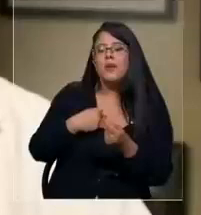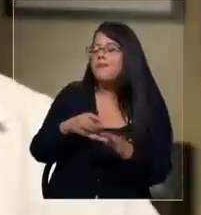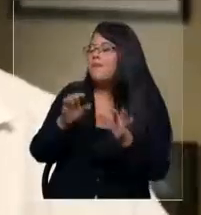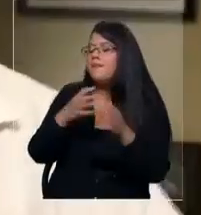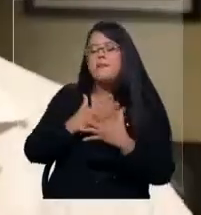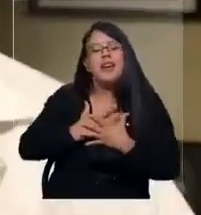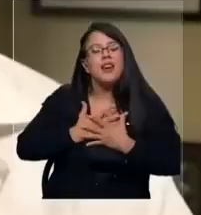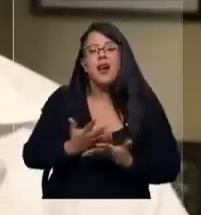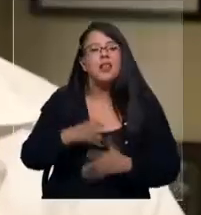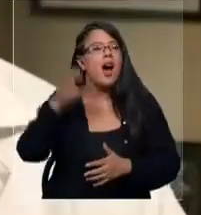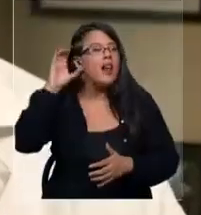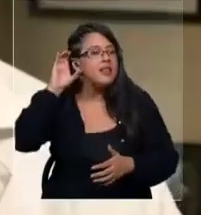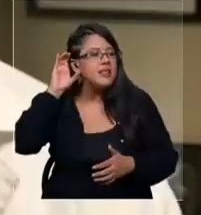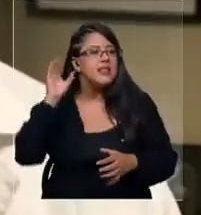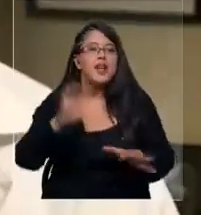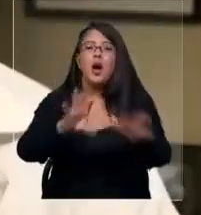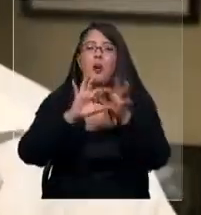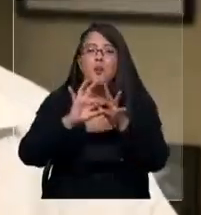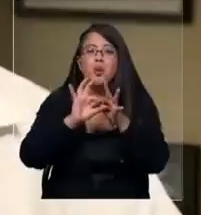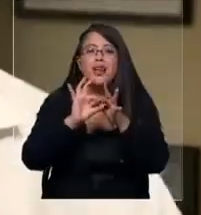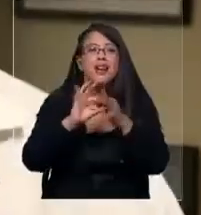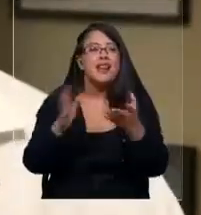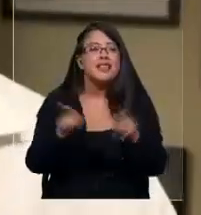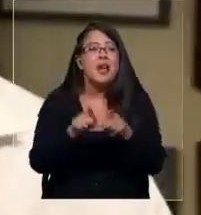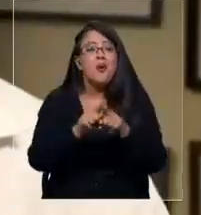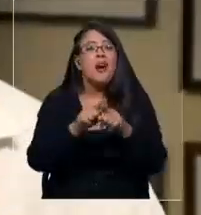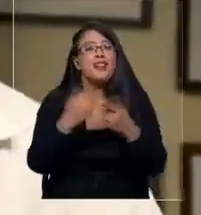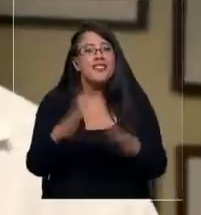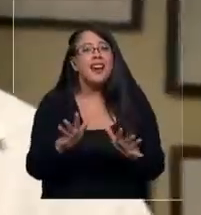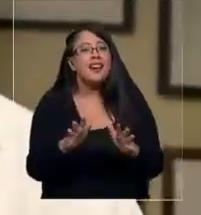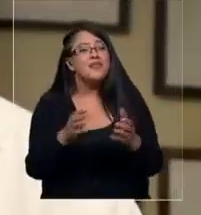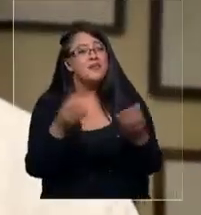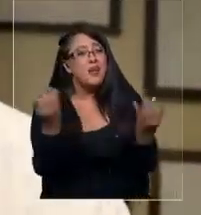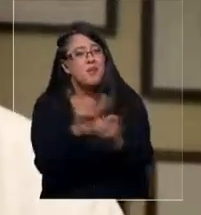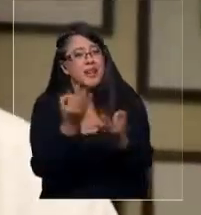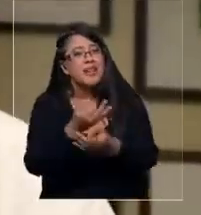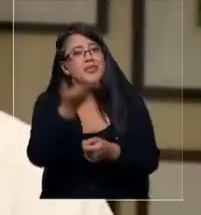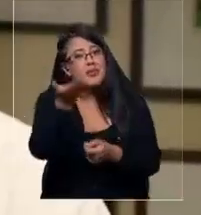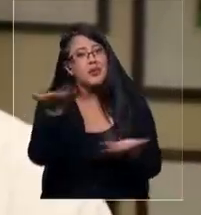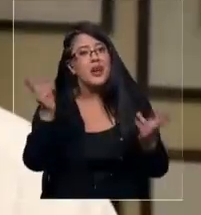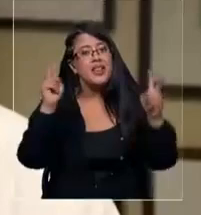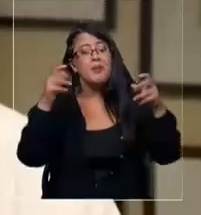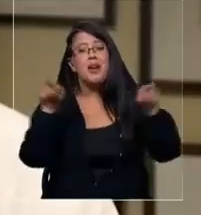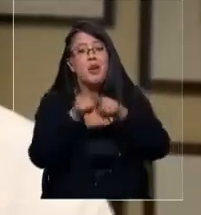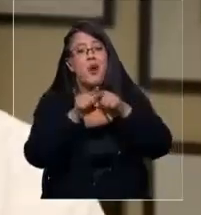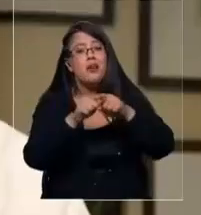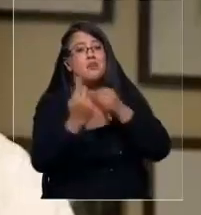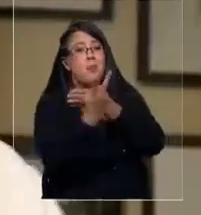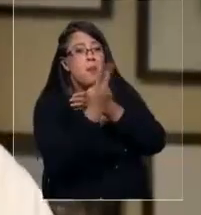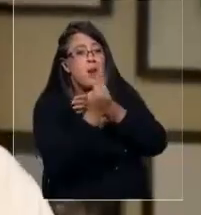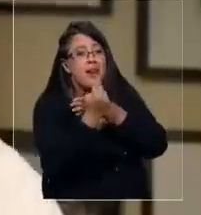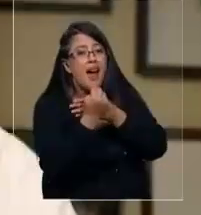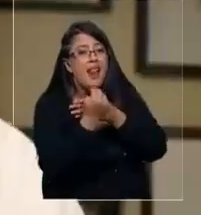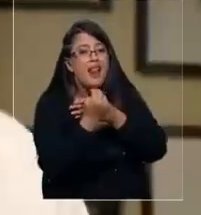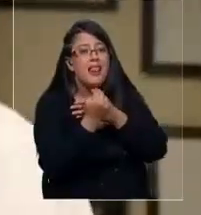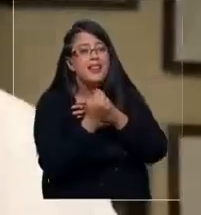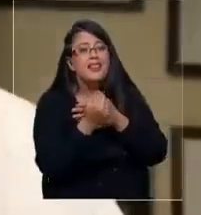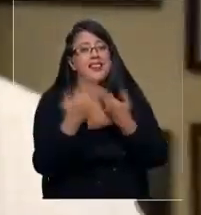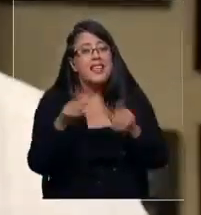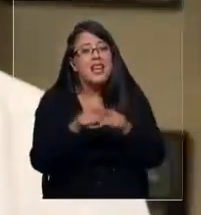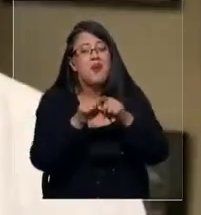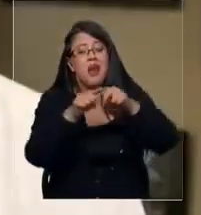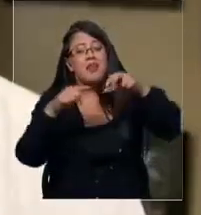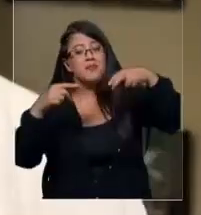gracias por poder echarla adentro con ese estilo que fue en ese penal, que no fue un penal común y corriente, sino como que la hizo